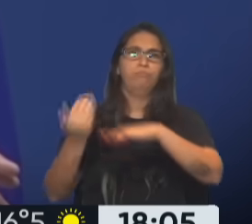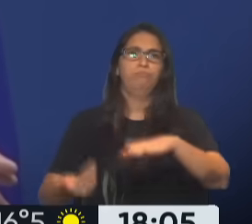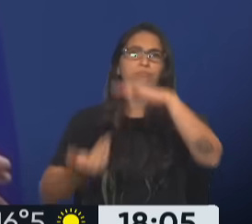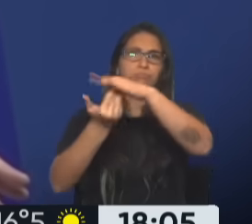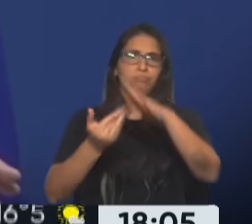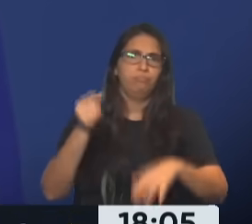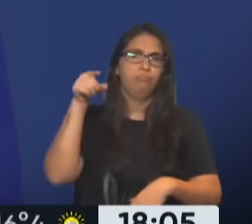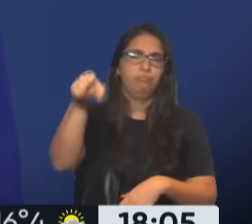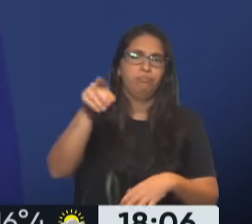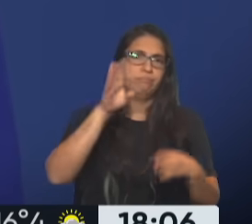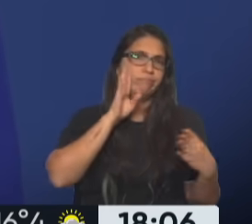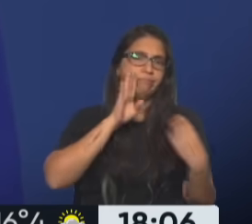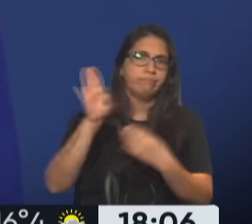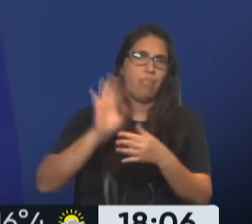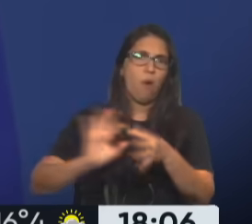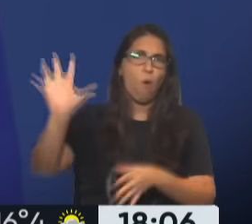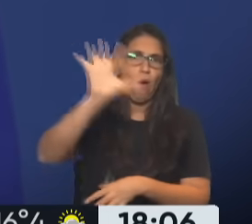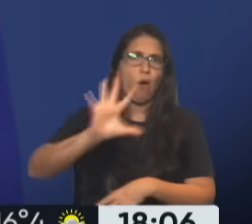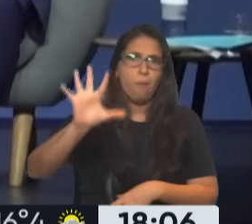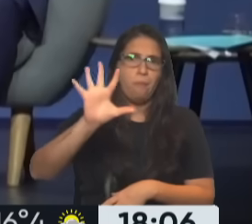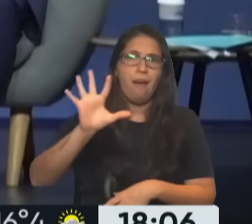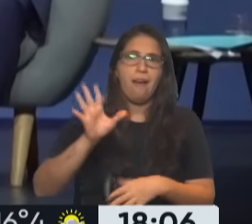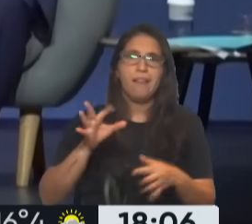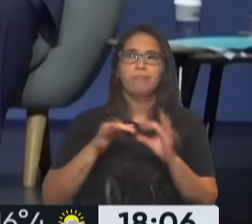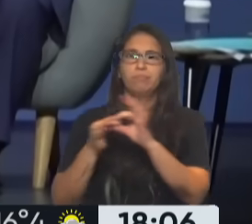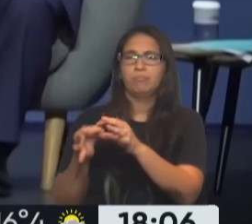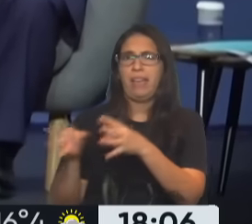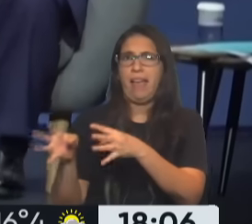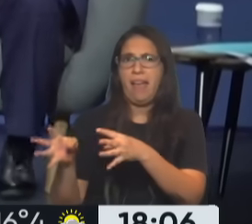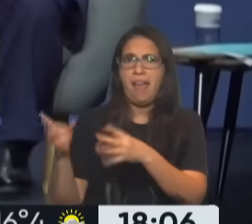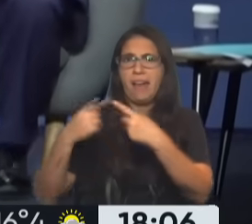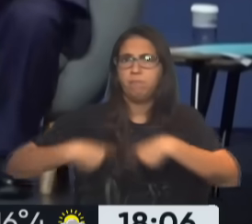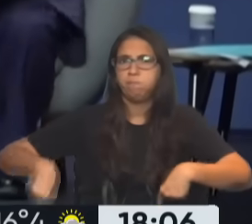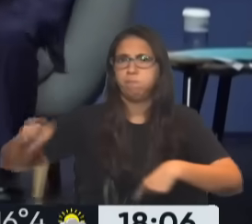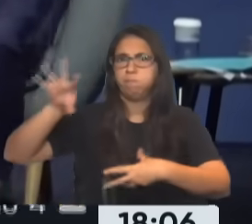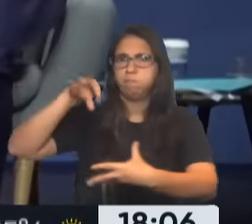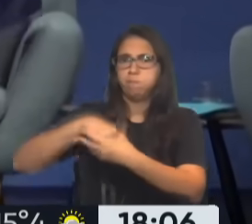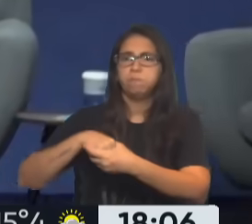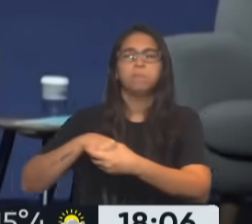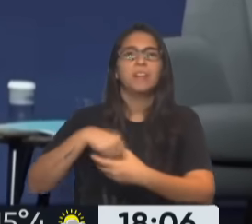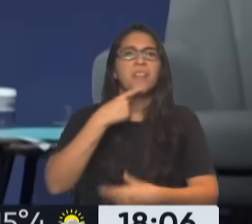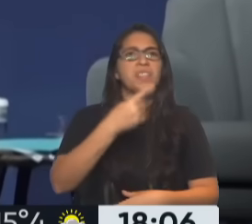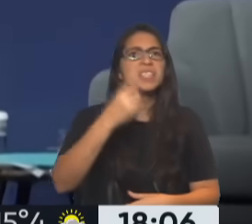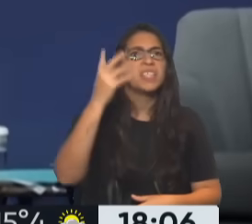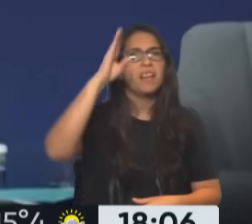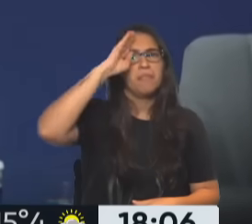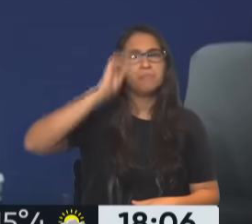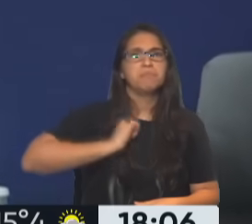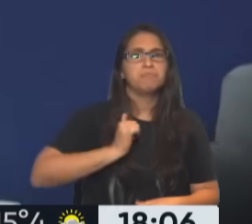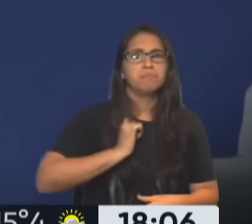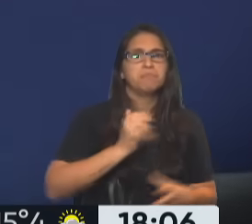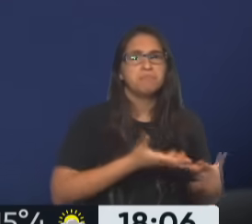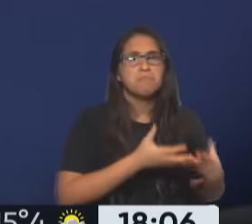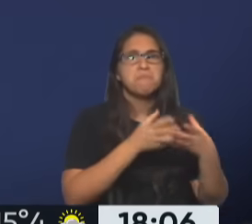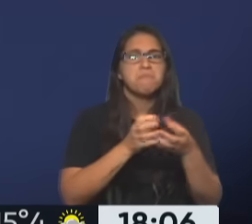cara a este conflicto que presenta como existencial para el futuro de Europa y al que no descarta enviar tropas francesas, Xi Jinping